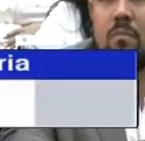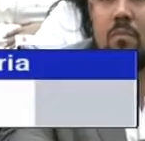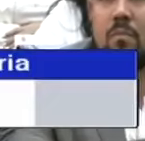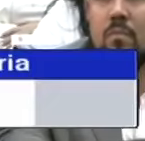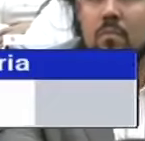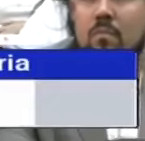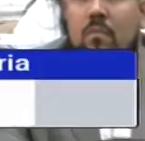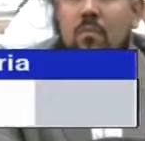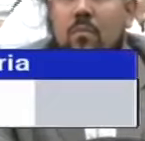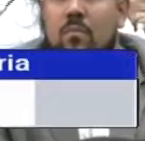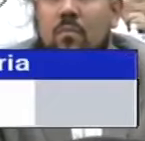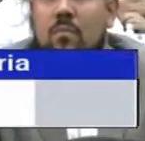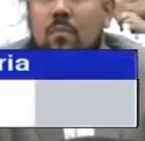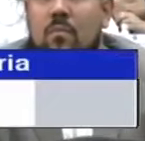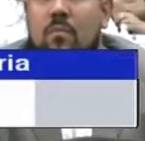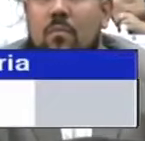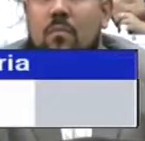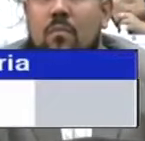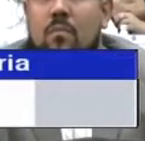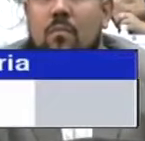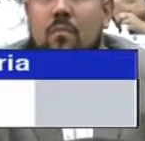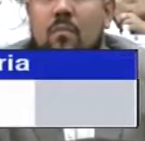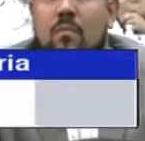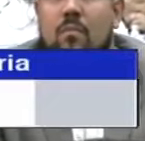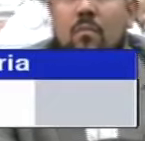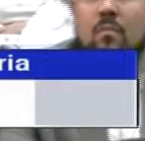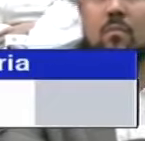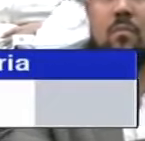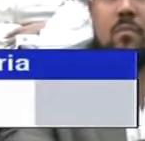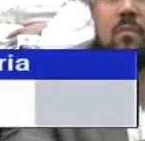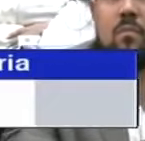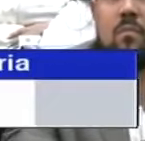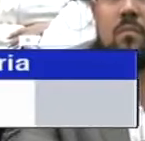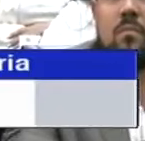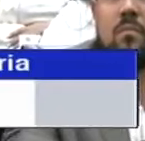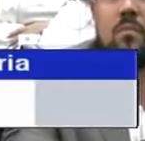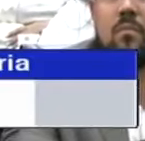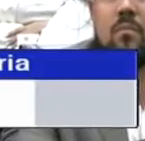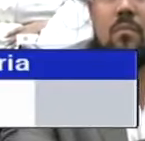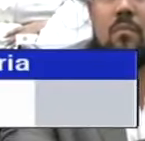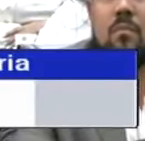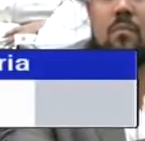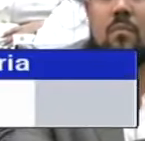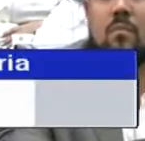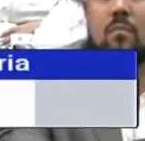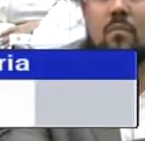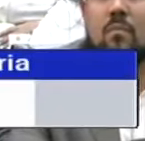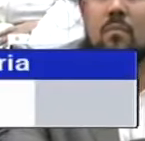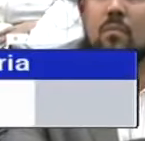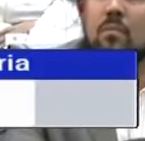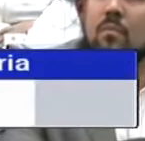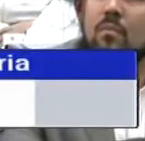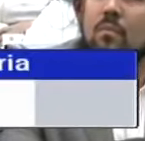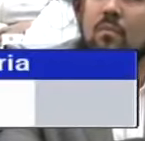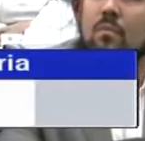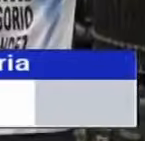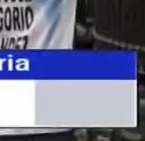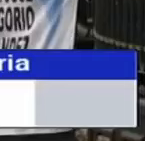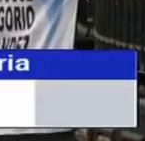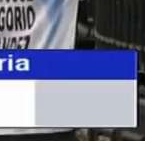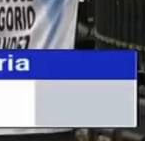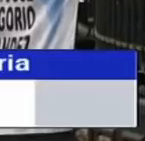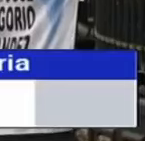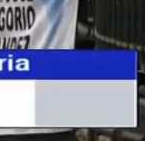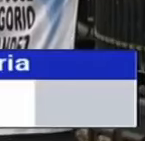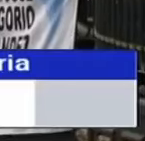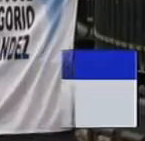familia. Reconocemos desde este Parlamento el esfuerzo de los movimientos de la sociedad civil